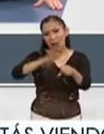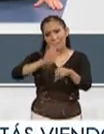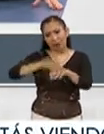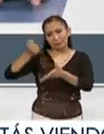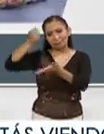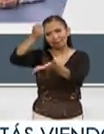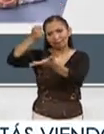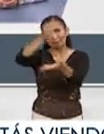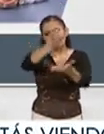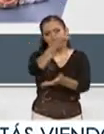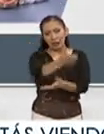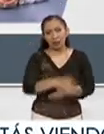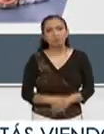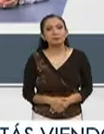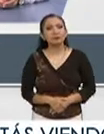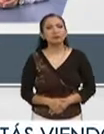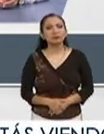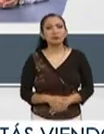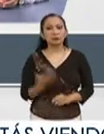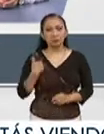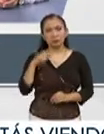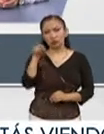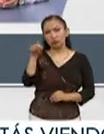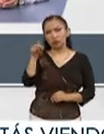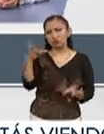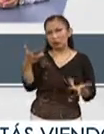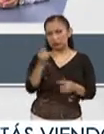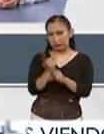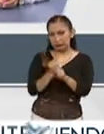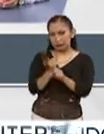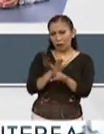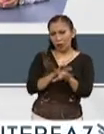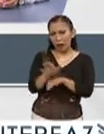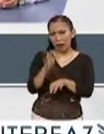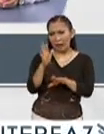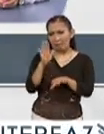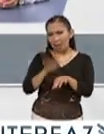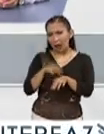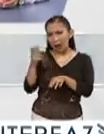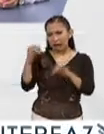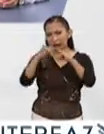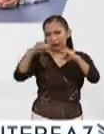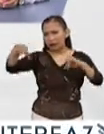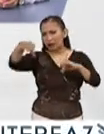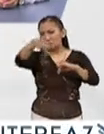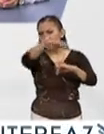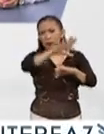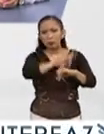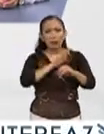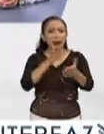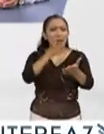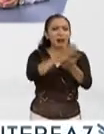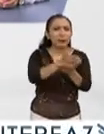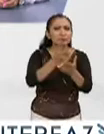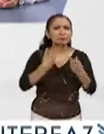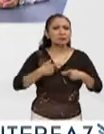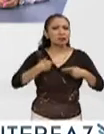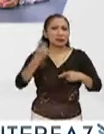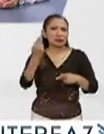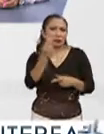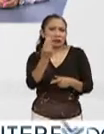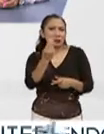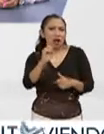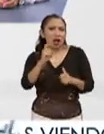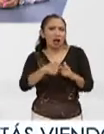los recursos. Según lo que investigaste, ¿cuáles son las principales instituciones a las que pueden recurrir las personas que